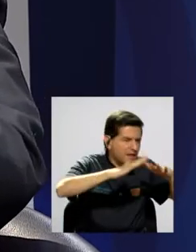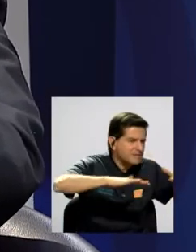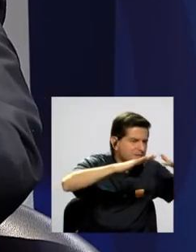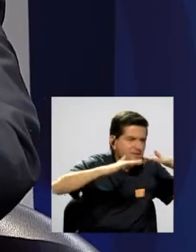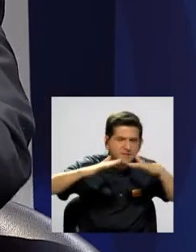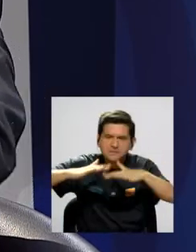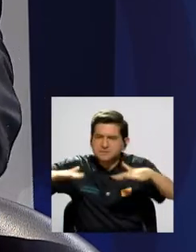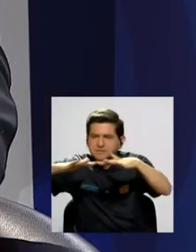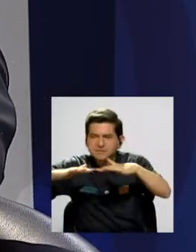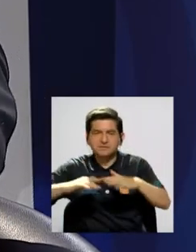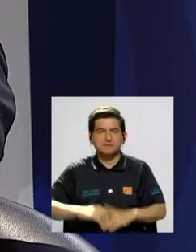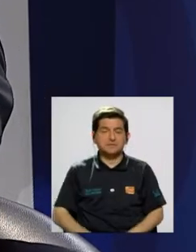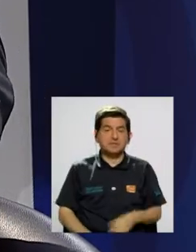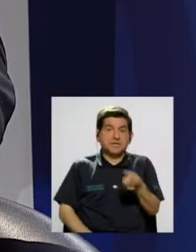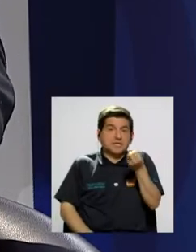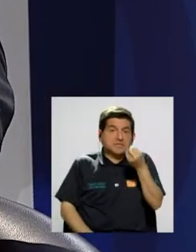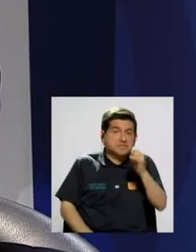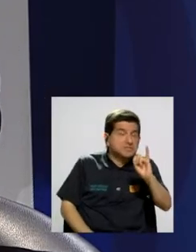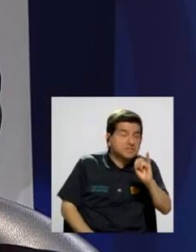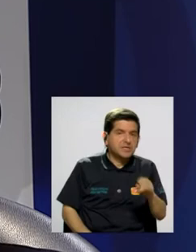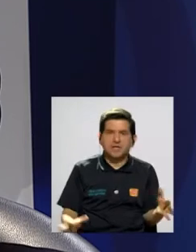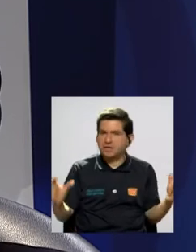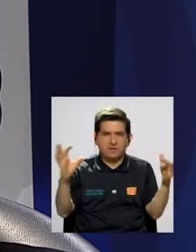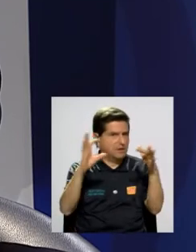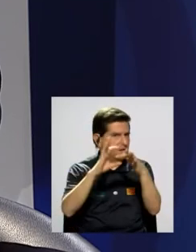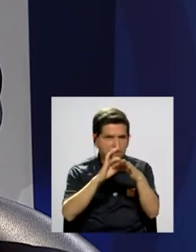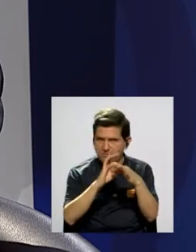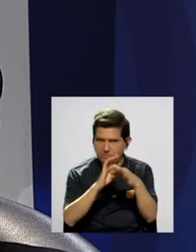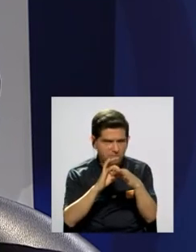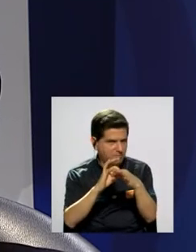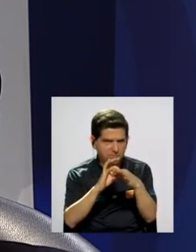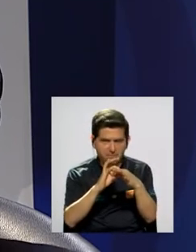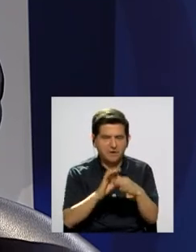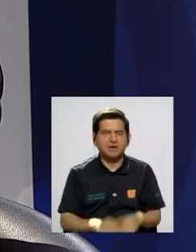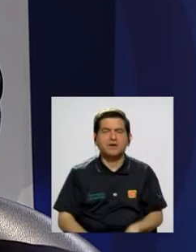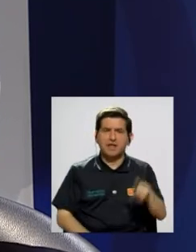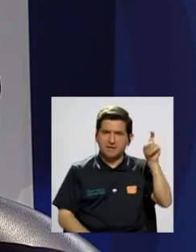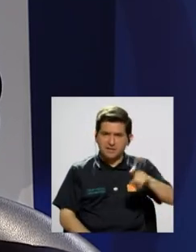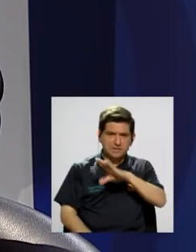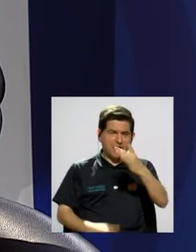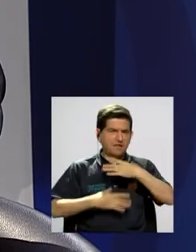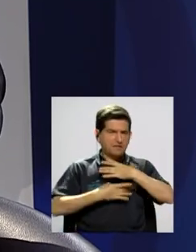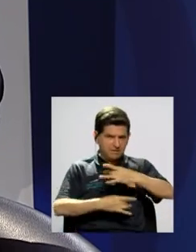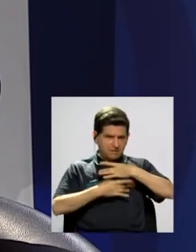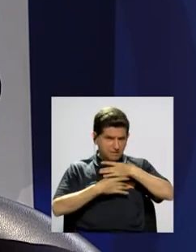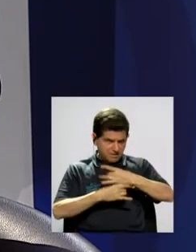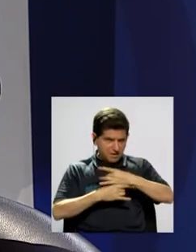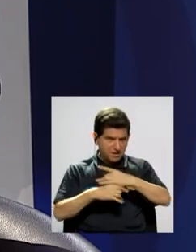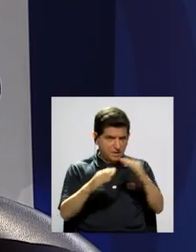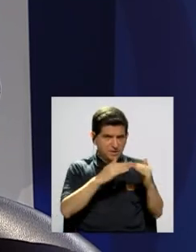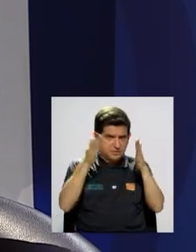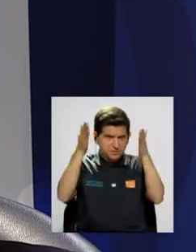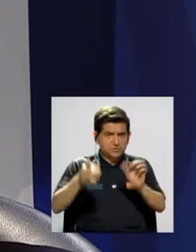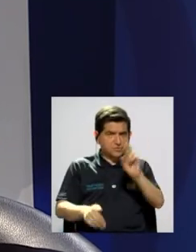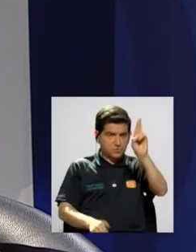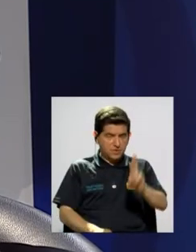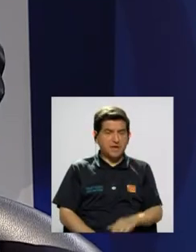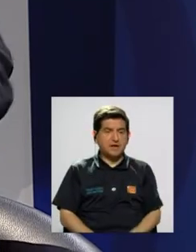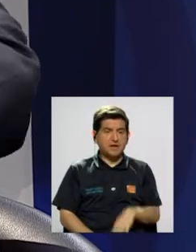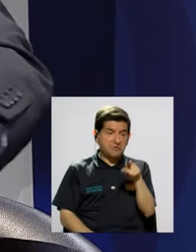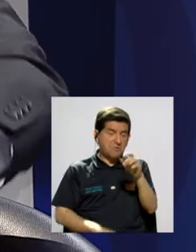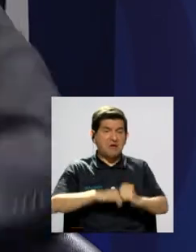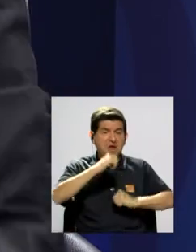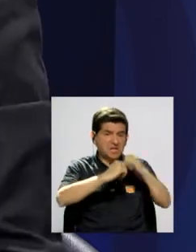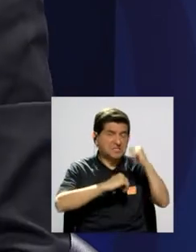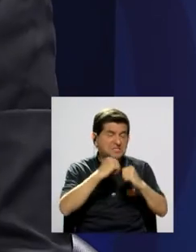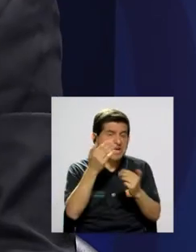decir que si no se conectan con las necesidades e intereses de las ciudadanías costarricenses, esas